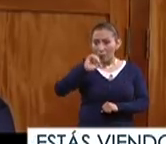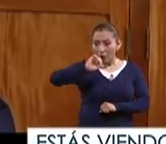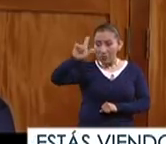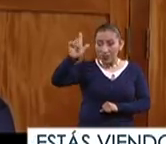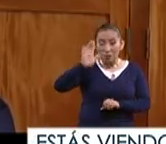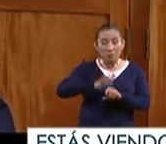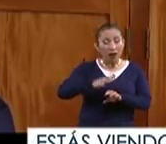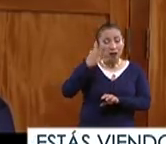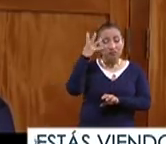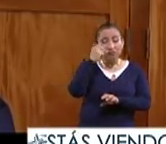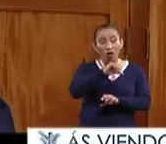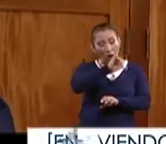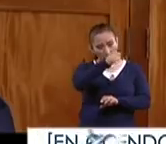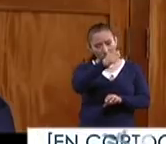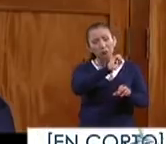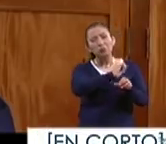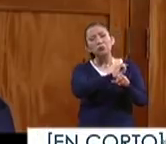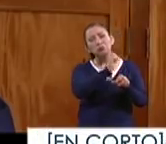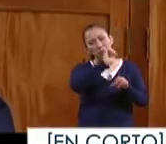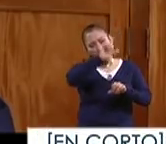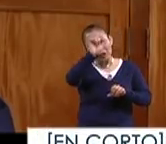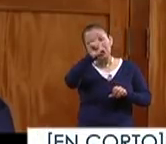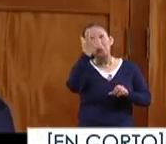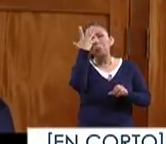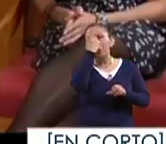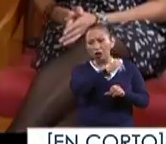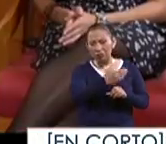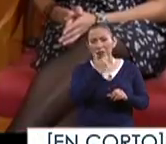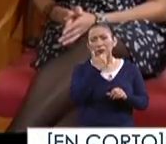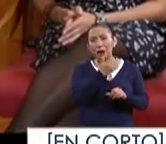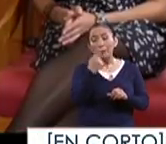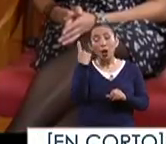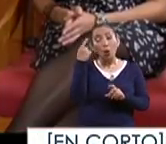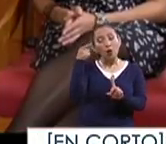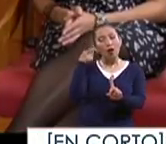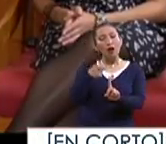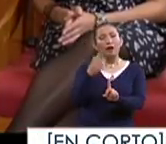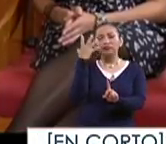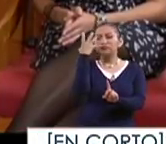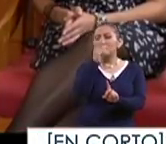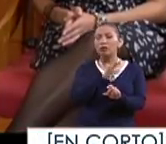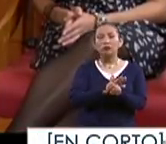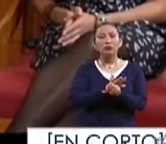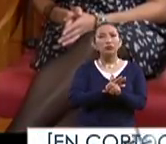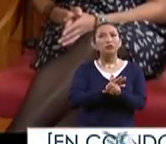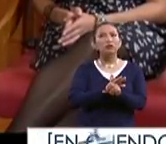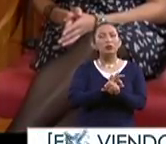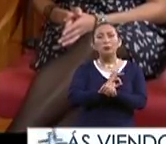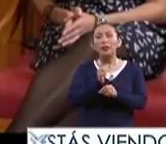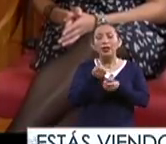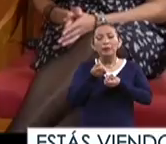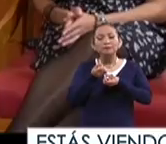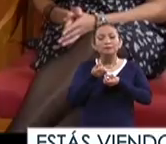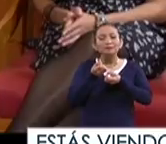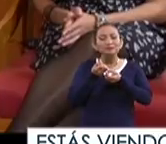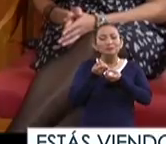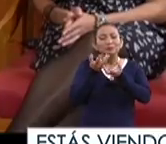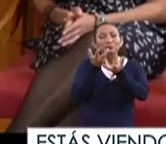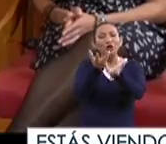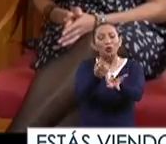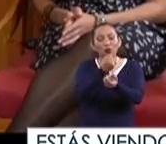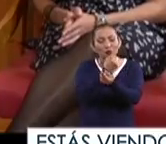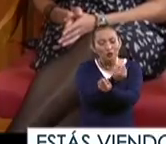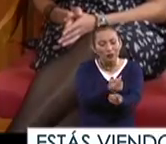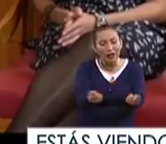profesión más hermosa. Hay muchas profesiones interesantes, sin duda, pero no hay una profesión más hermosa que poder transmitir en